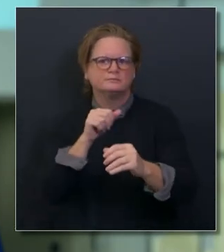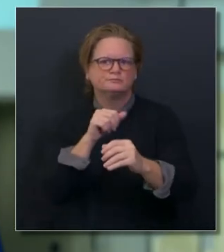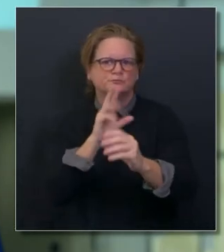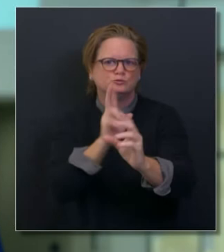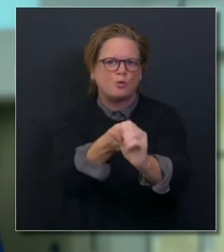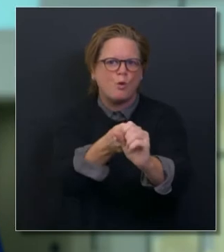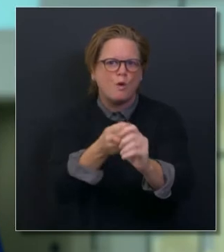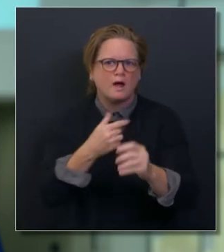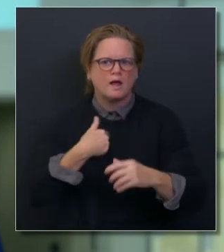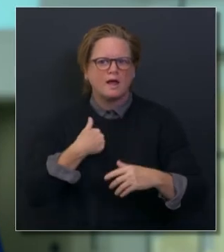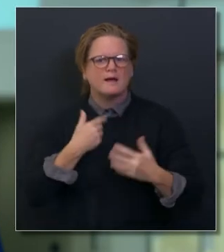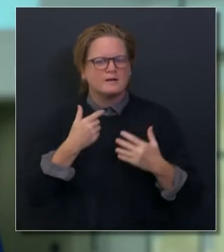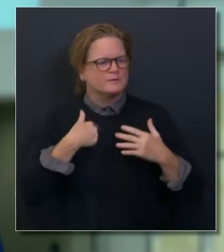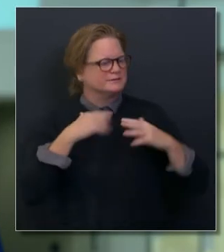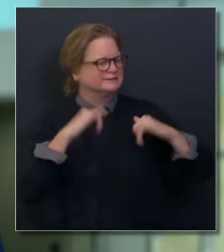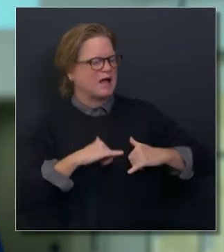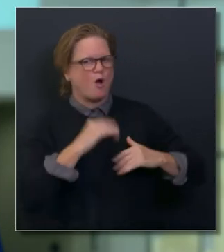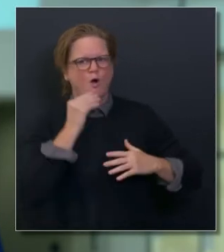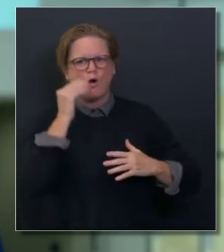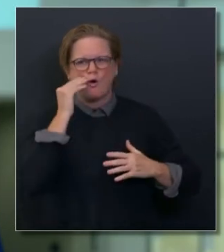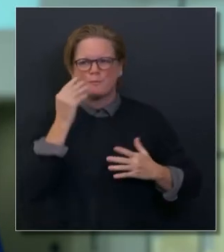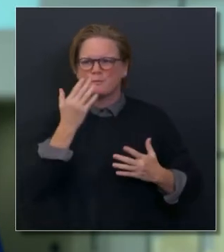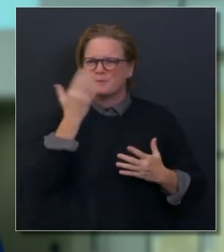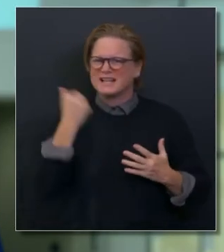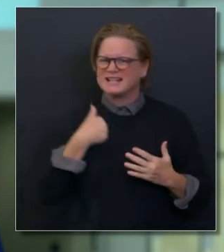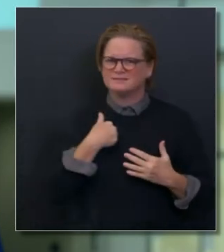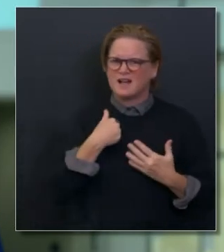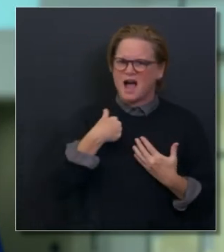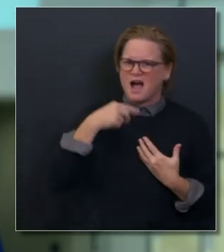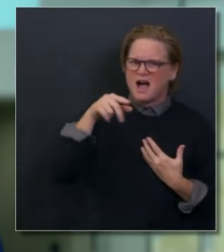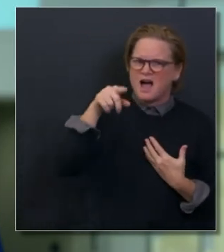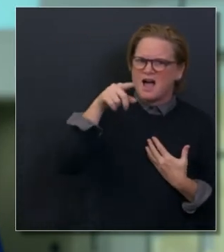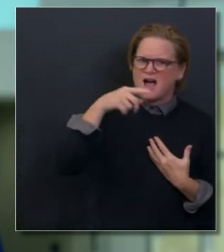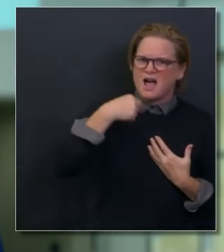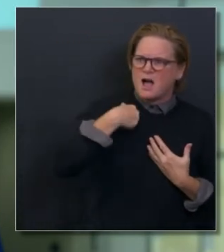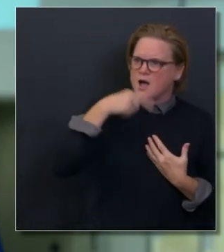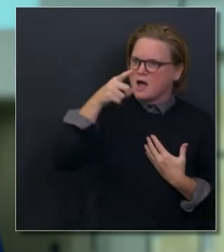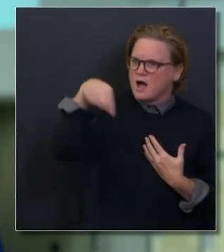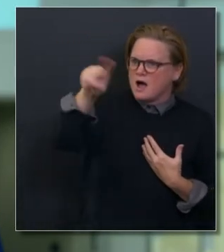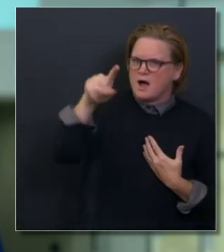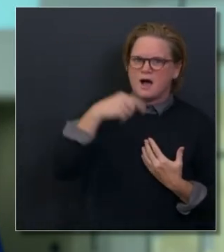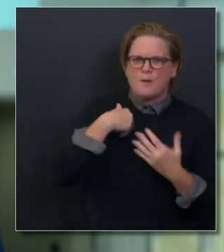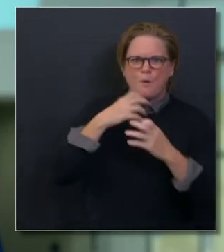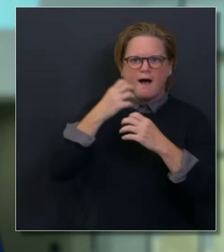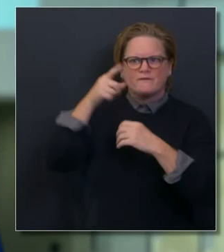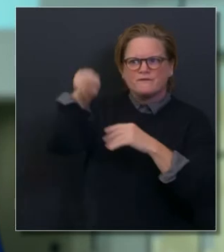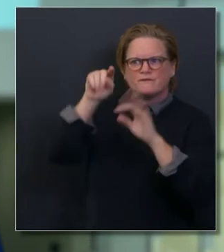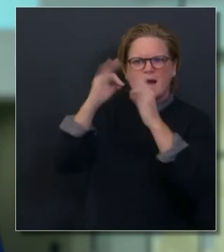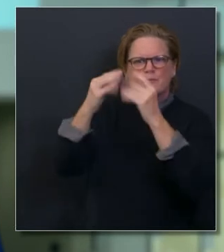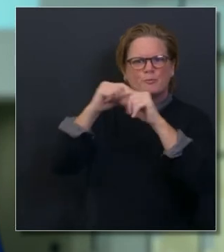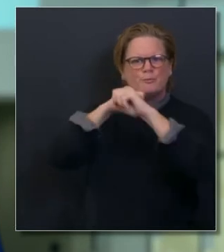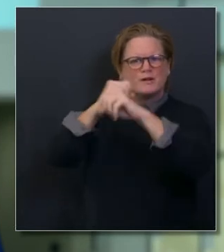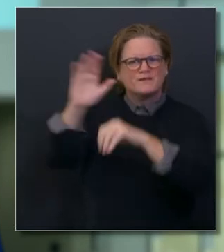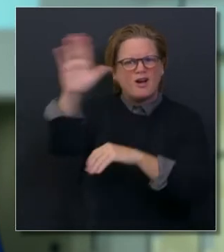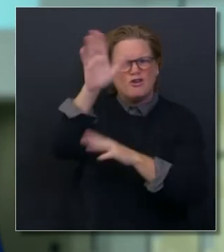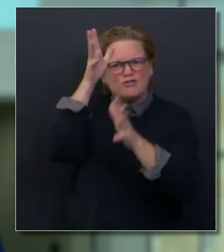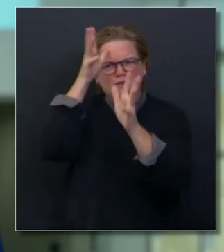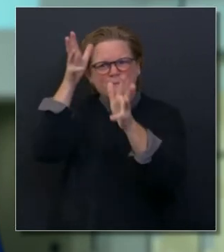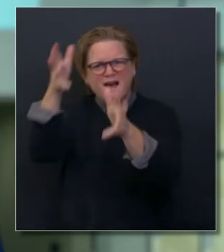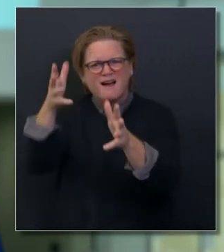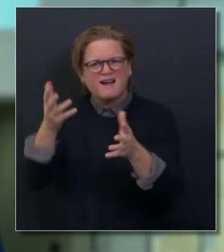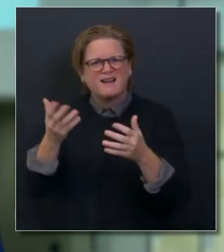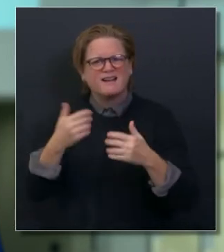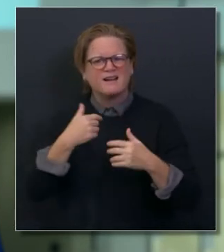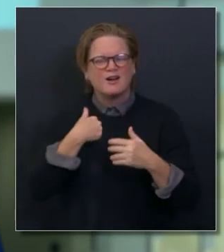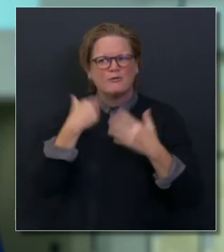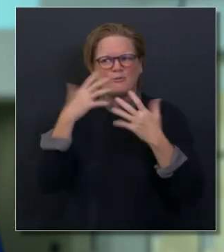de verdad, proteger a la abuela y otros familiares. Cada uno tomamos esa decisión. Sí, 45,